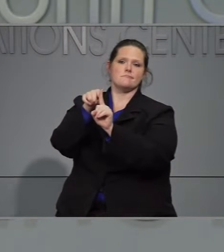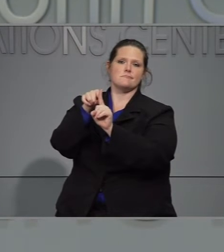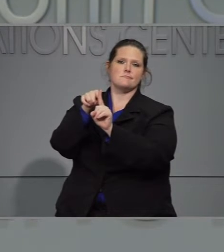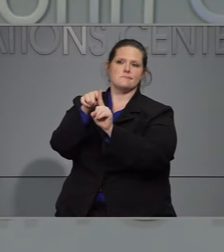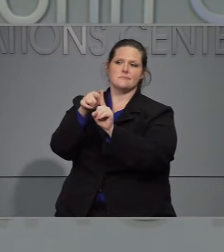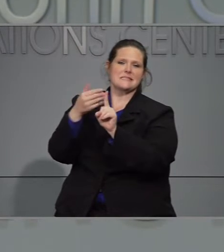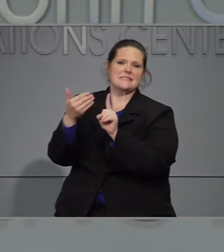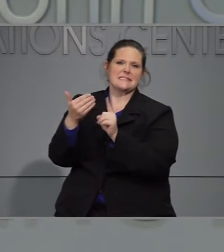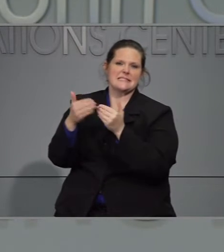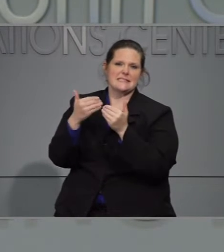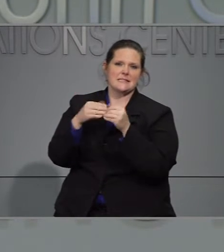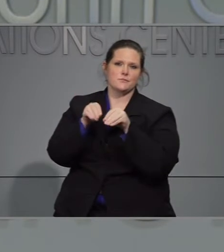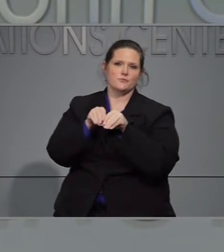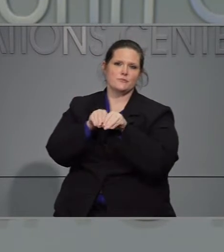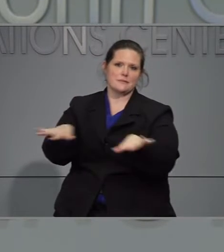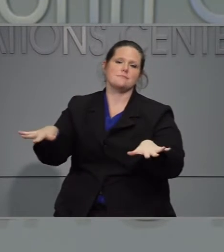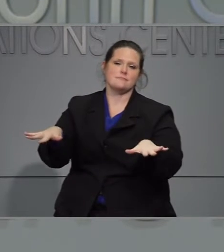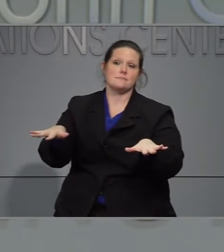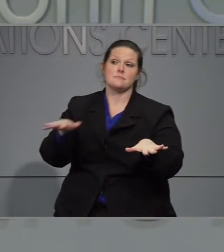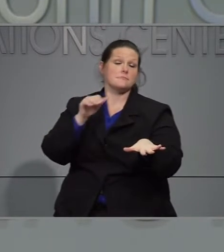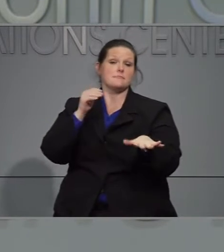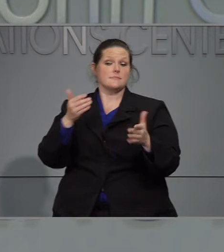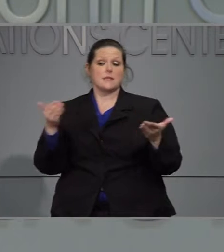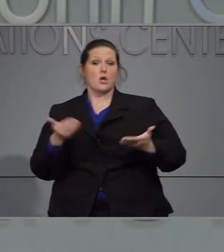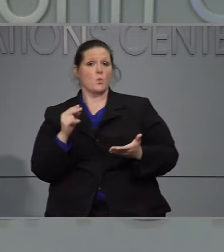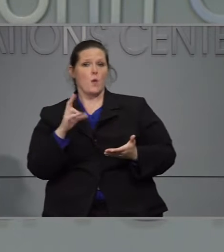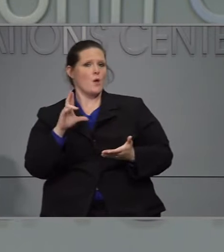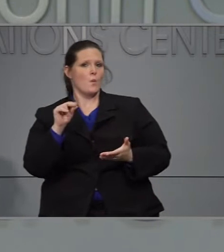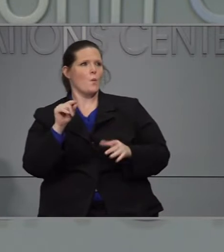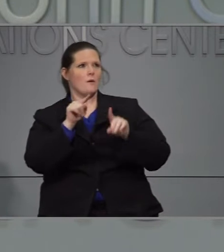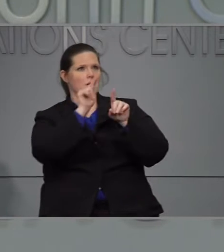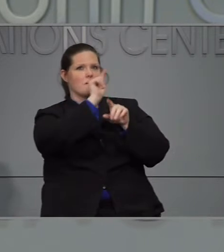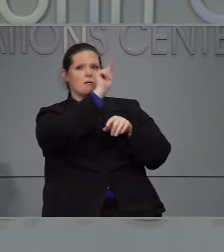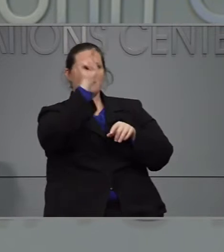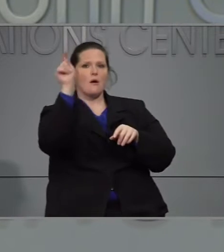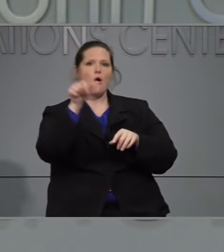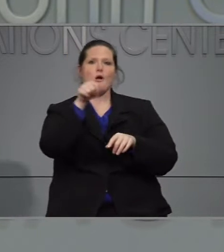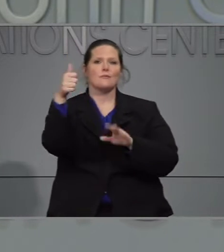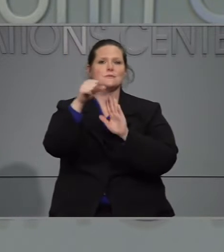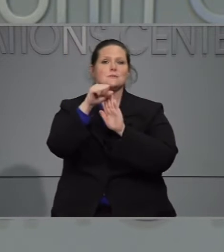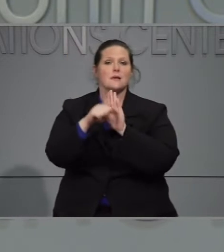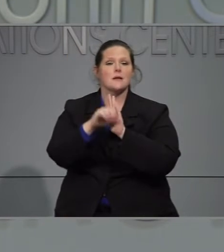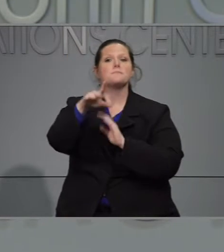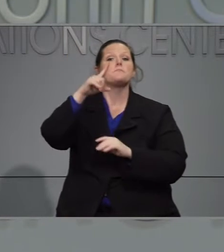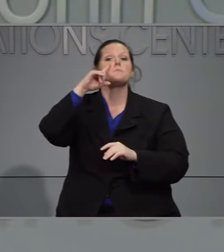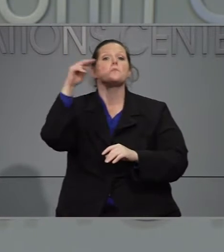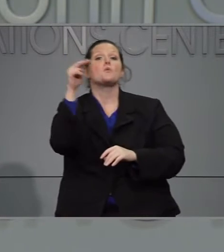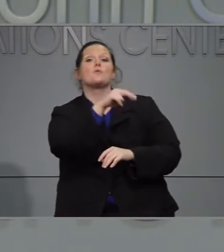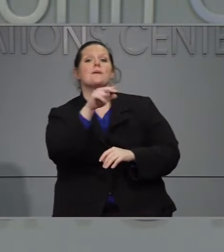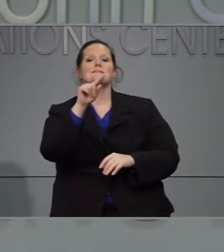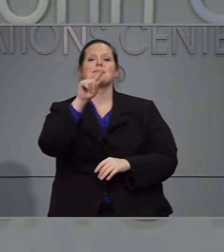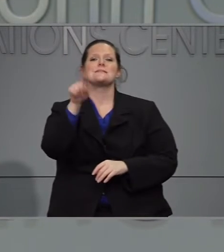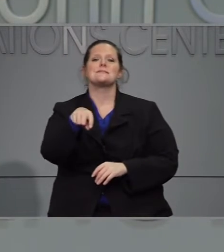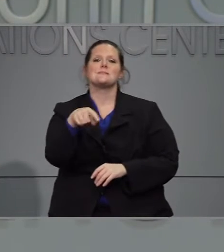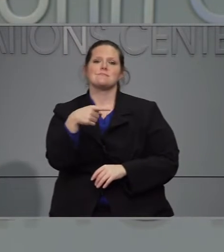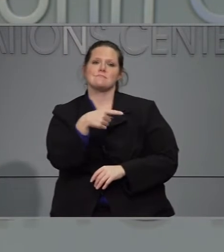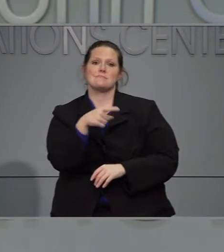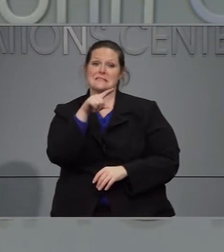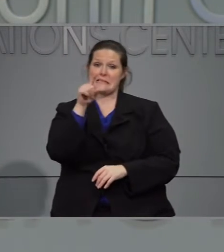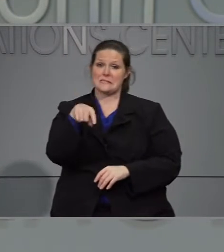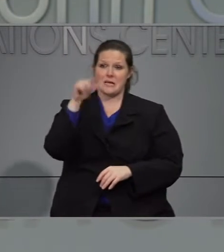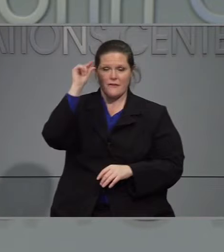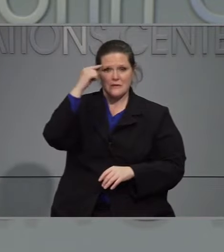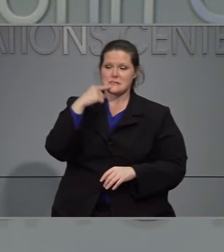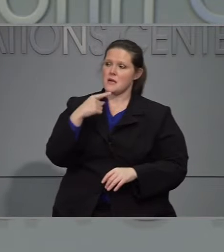estado haciendo en otros estados. Vi el gobernador de Texas que dijo de que si hay algo que él podría cambiar, no